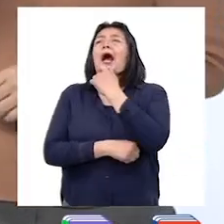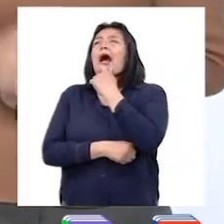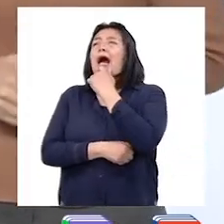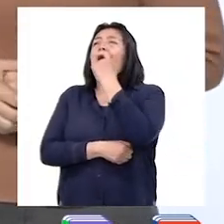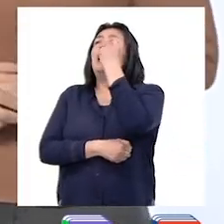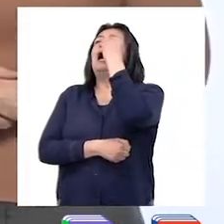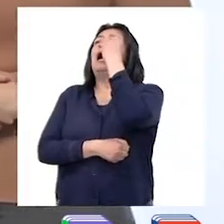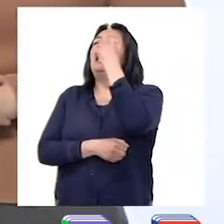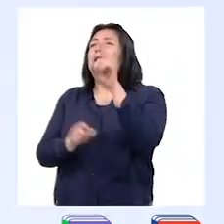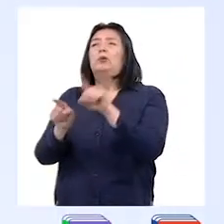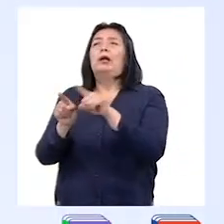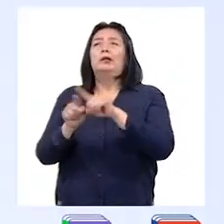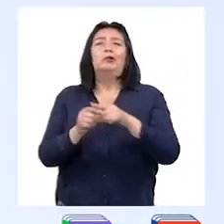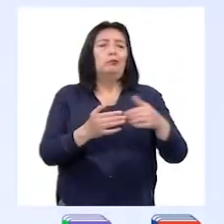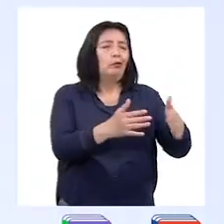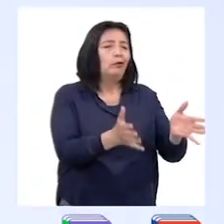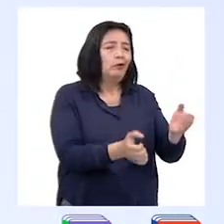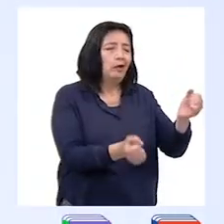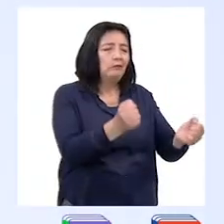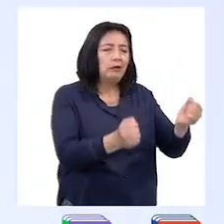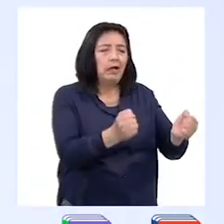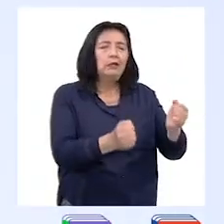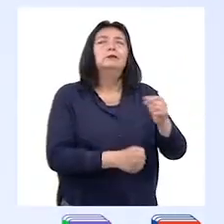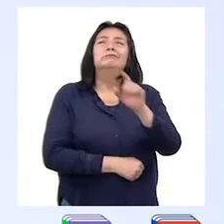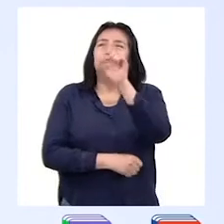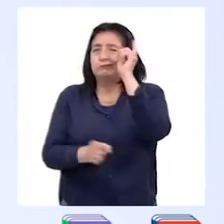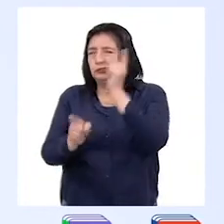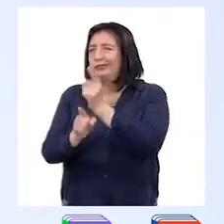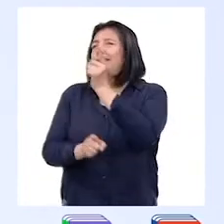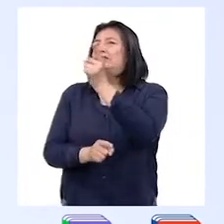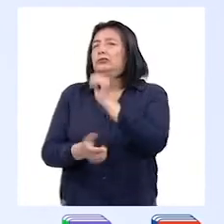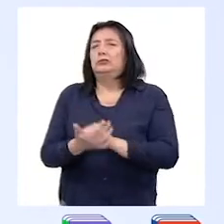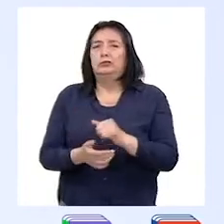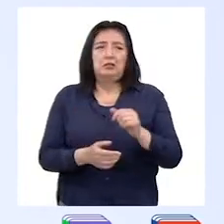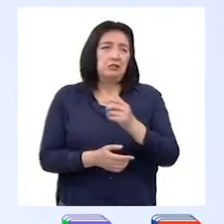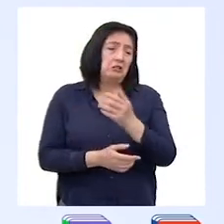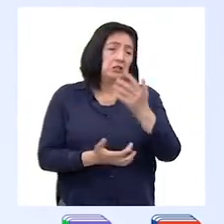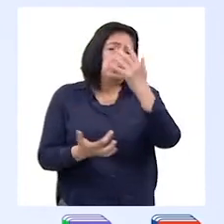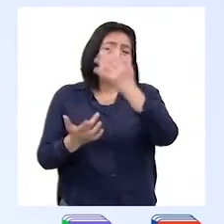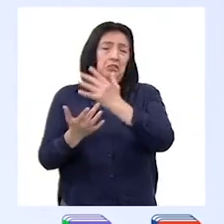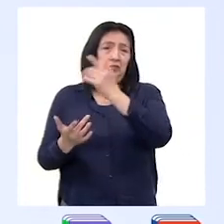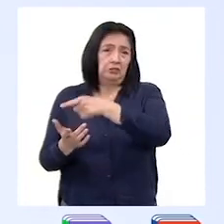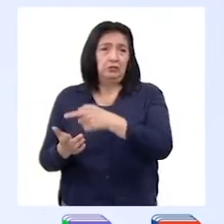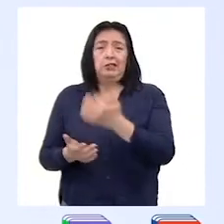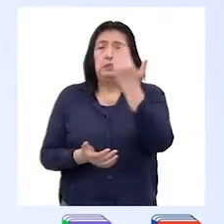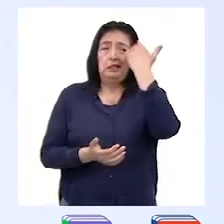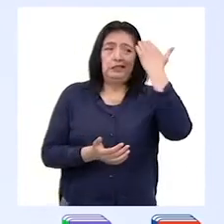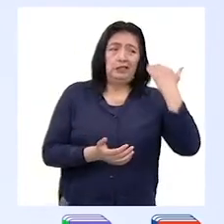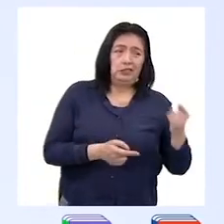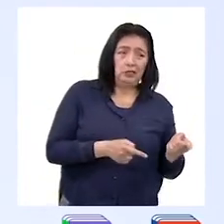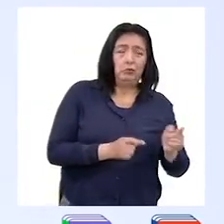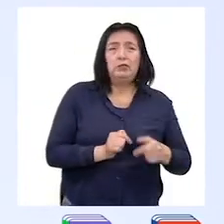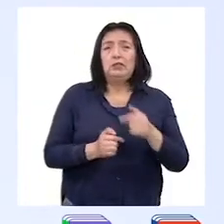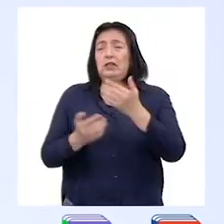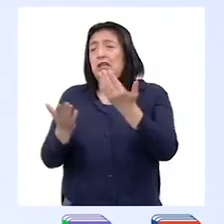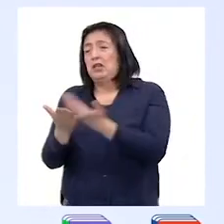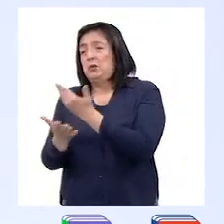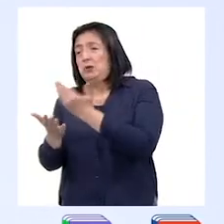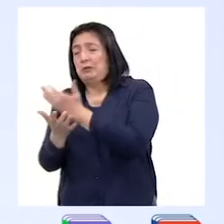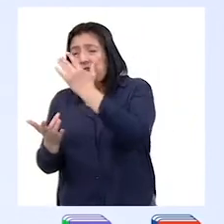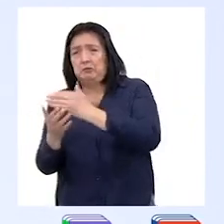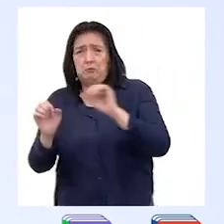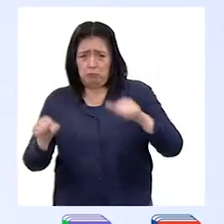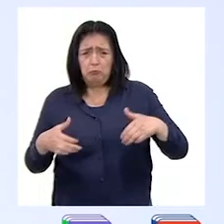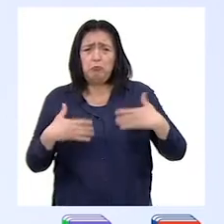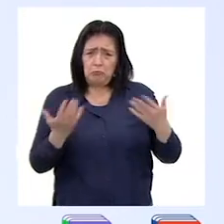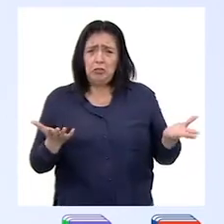entiendo, como sucede con el batán. Exacto, Patty. Ambas tecnologías, las antiguas y las modernas, pueden